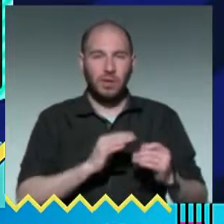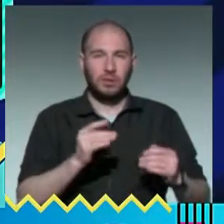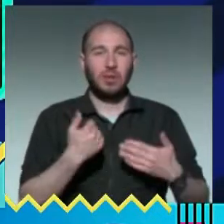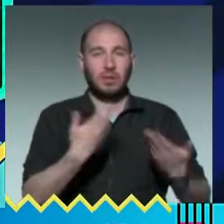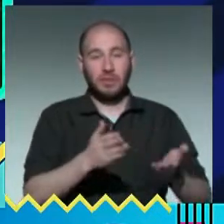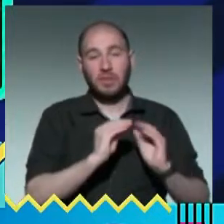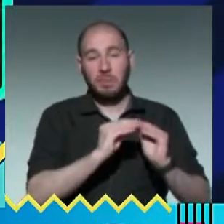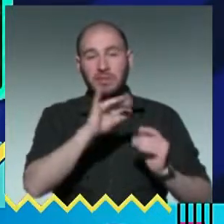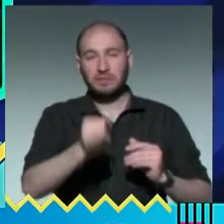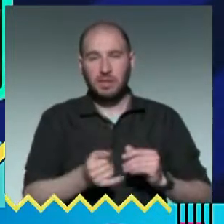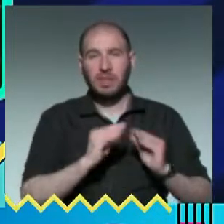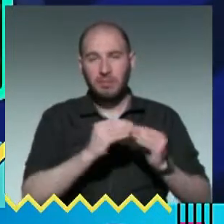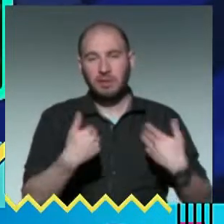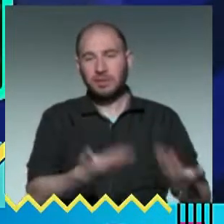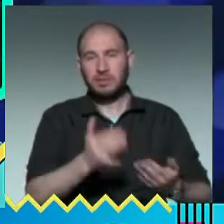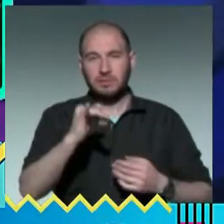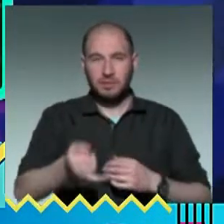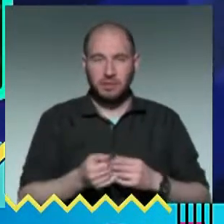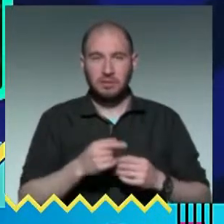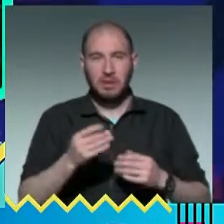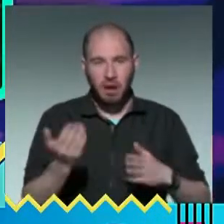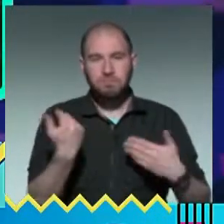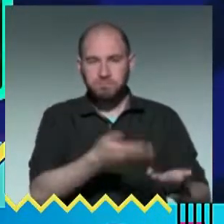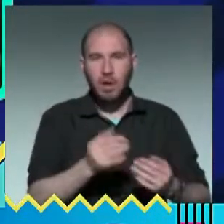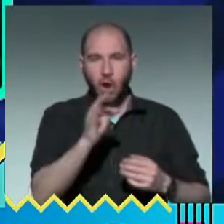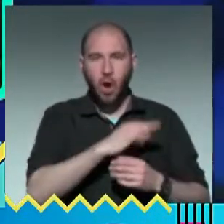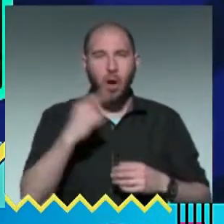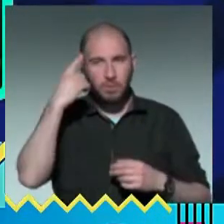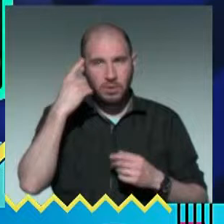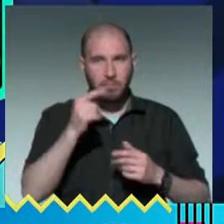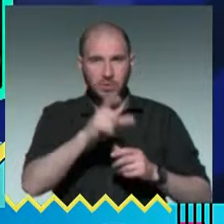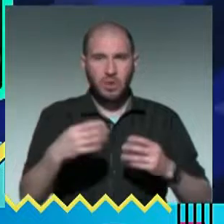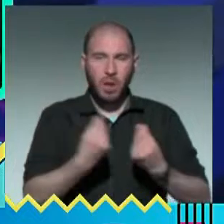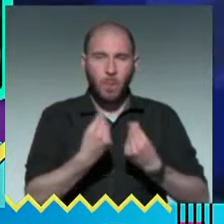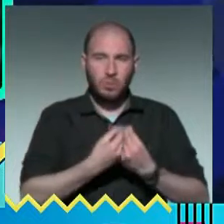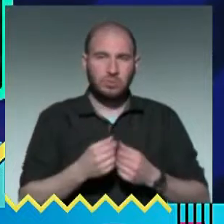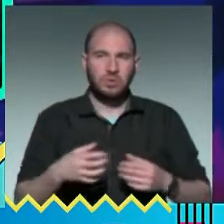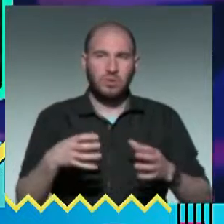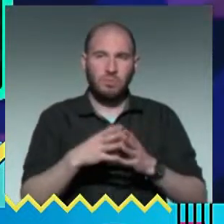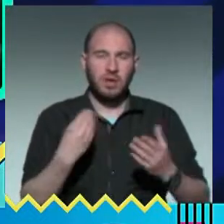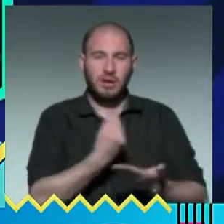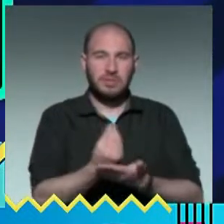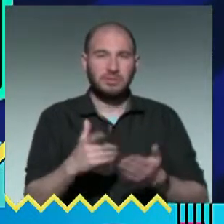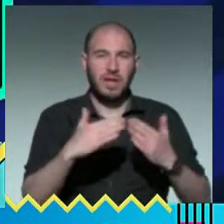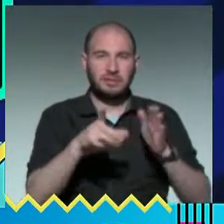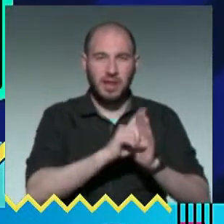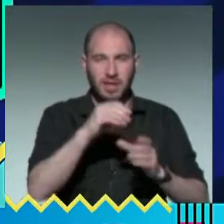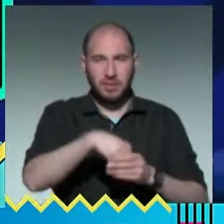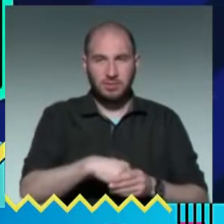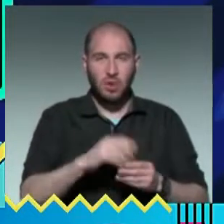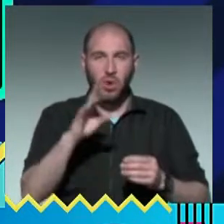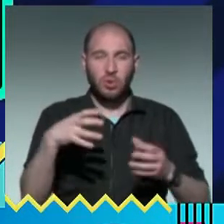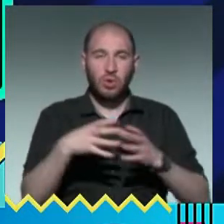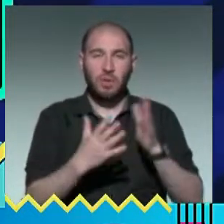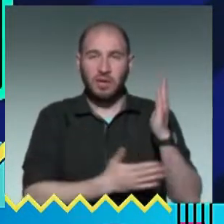sometió a discusión, se sometió a debate y fue enriquecido por la opinión de la mayoría de las fuerzas que tienen representación legislativa, salvo el